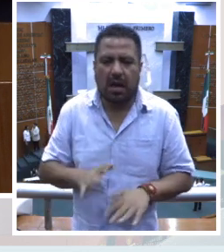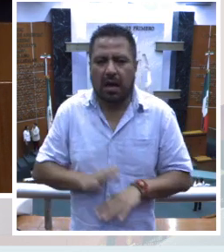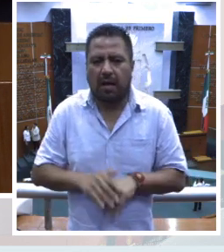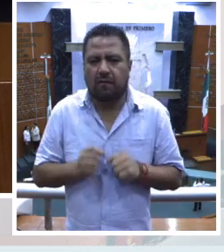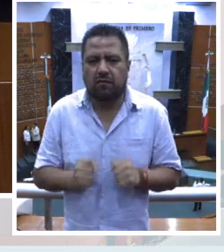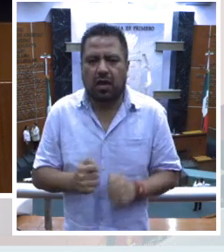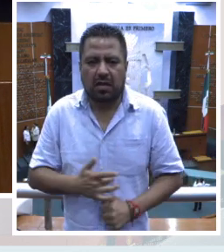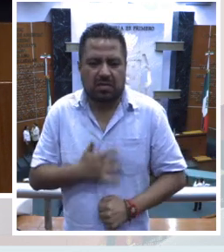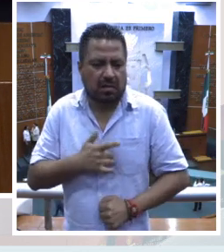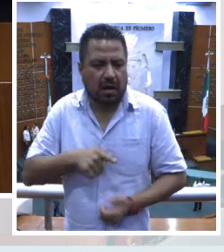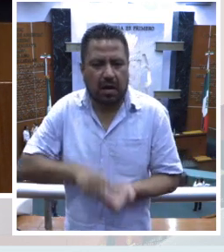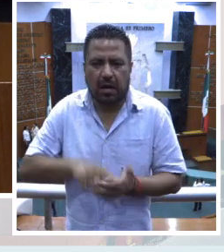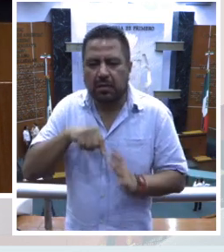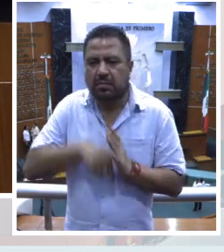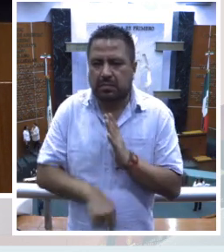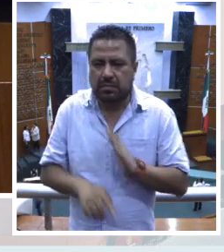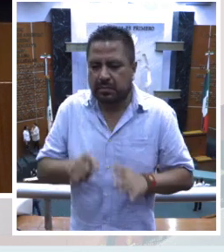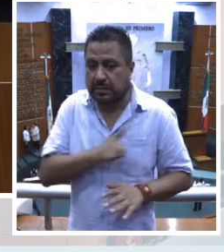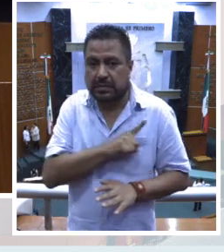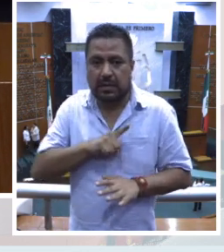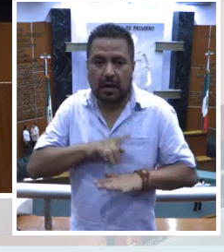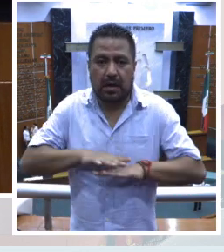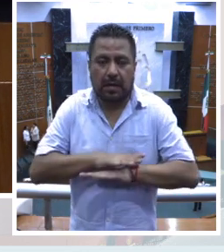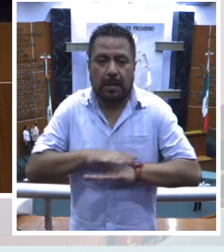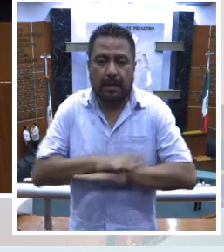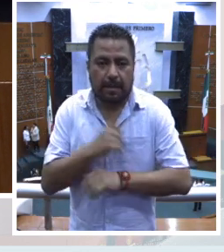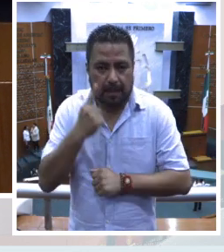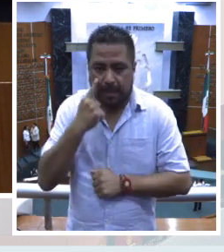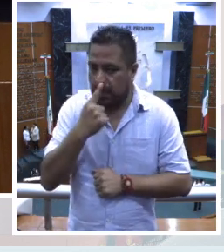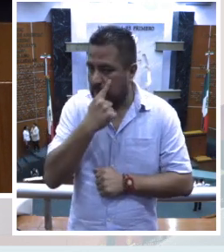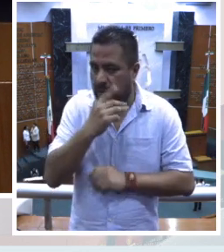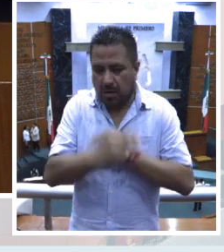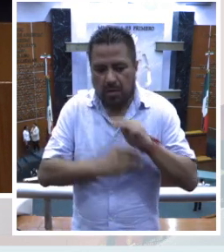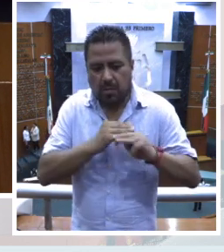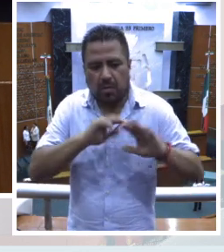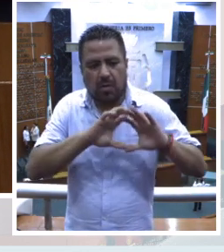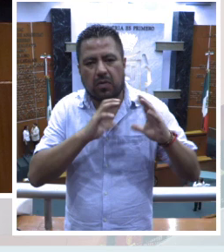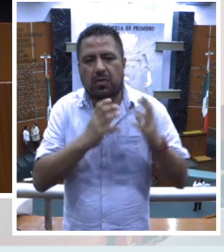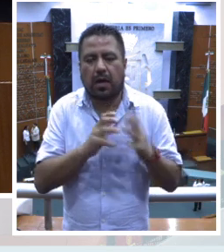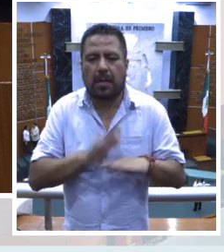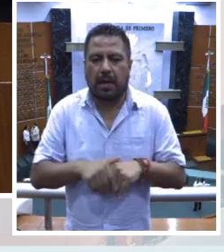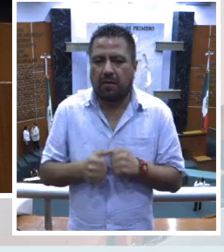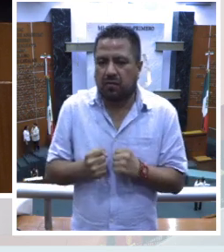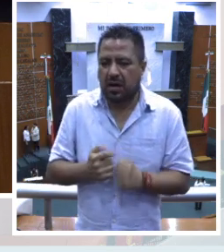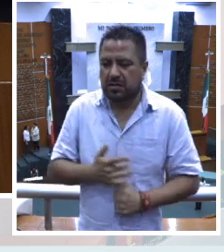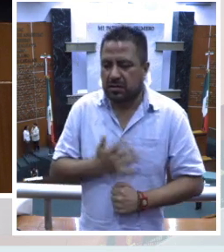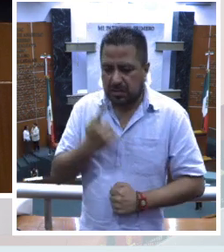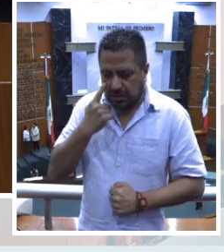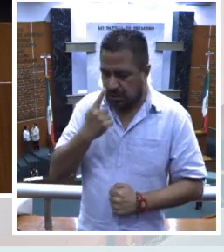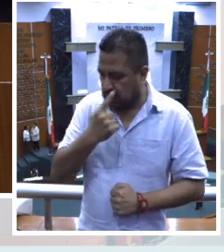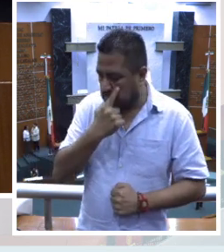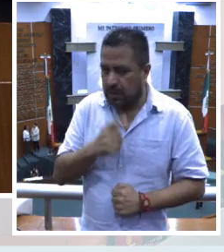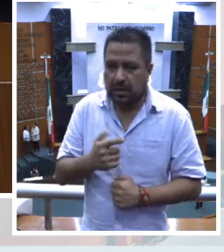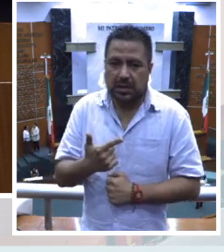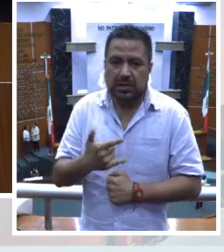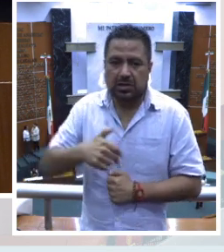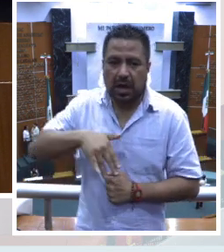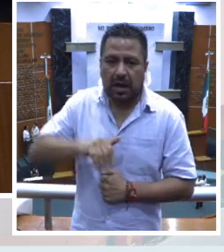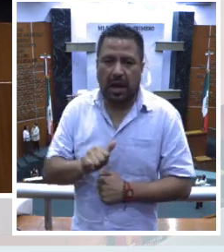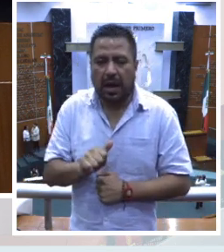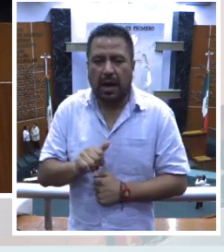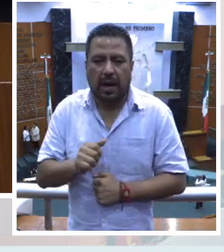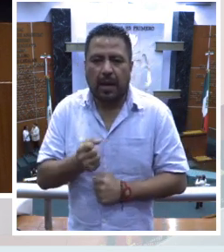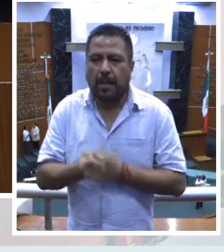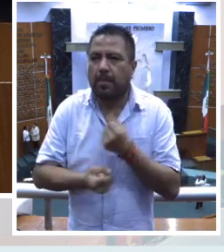fuertes. Se trata de cambiar la forma en que el mundo percibe esa fuerza. Gina Dunn, escritora y